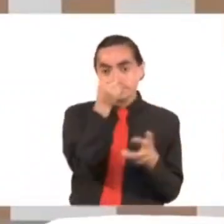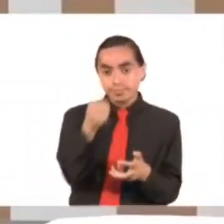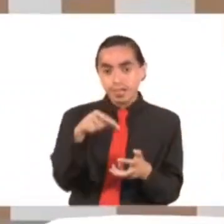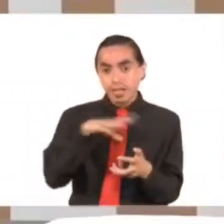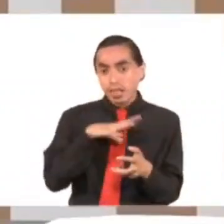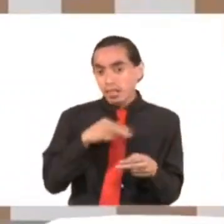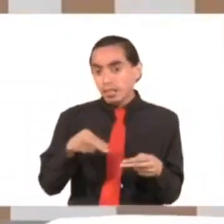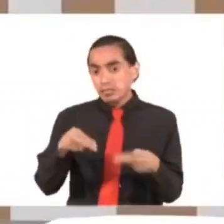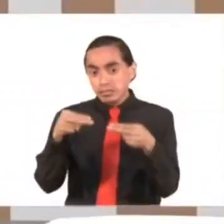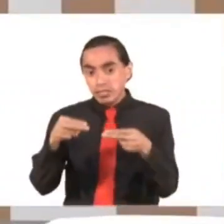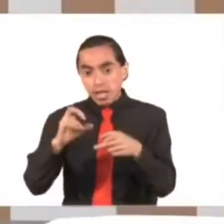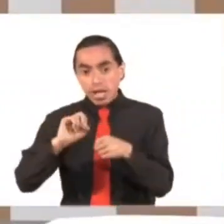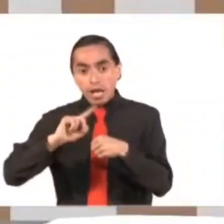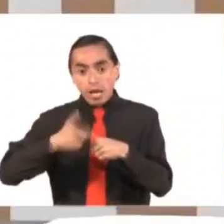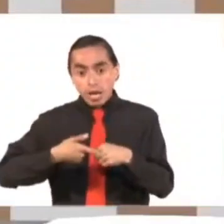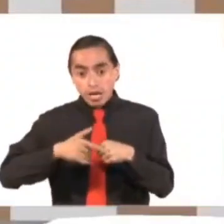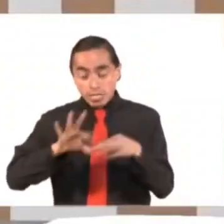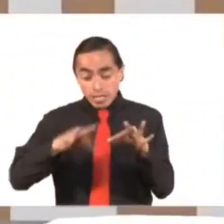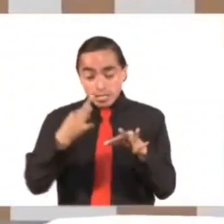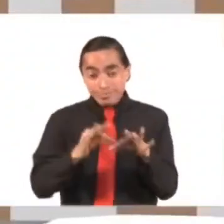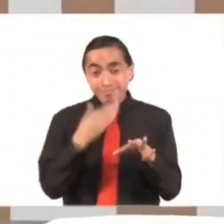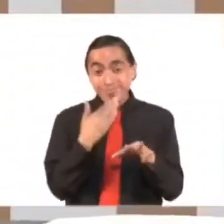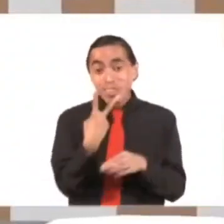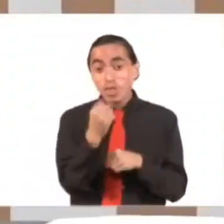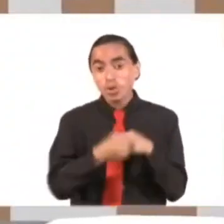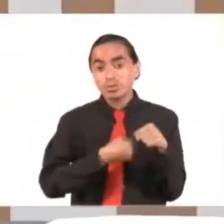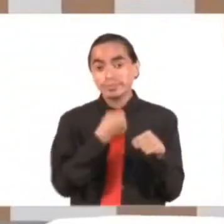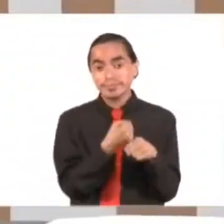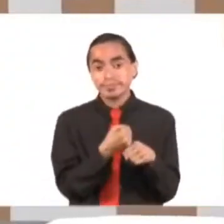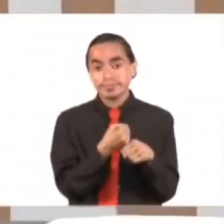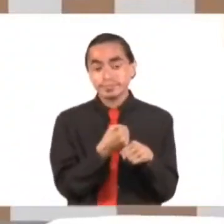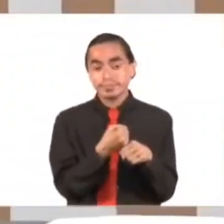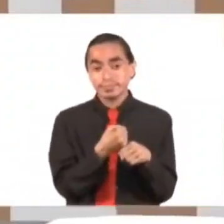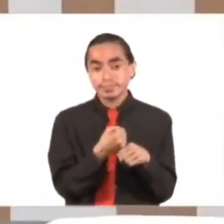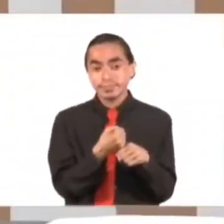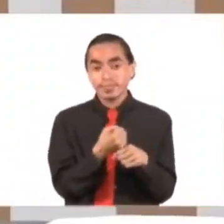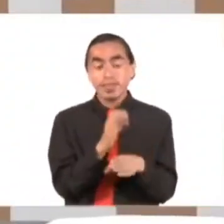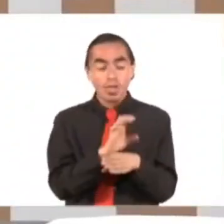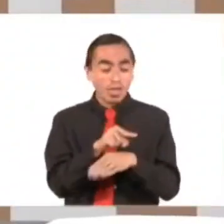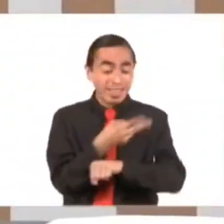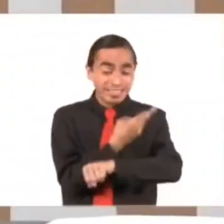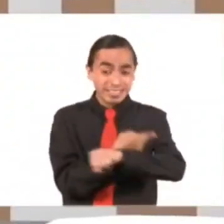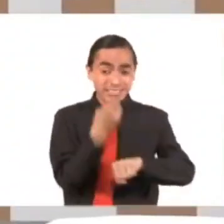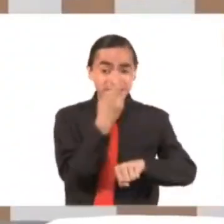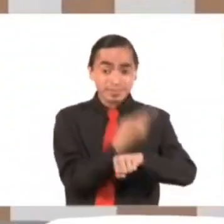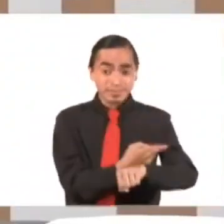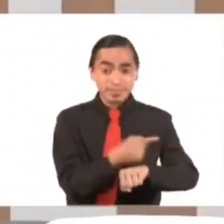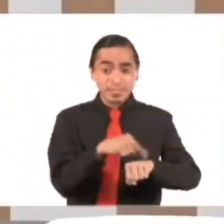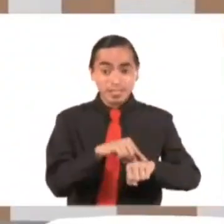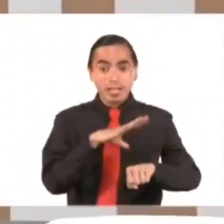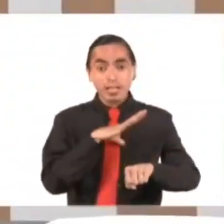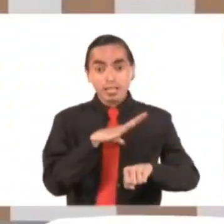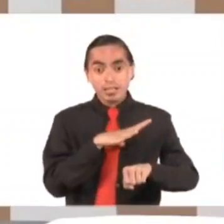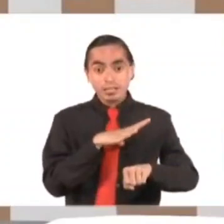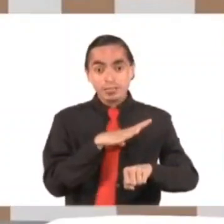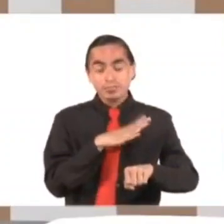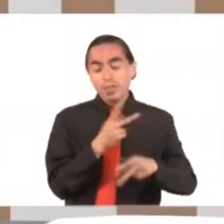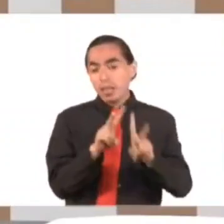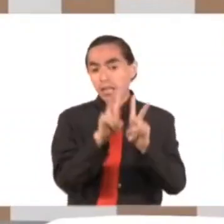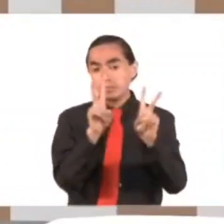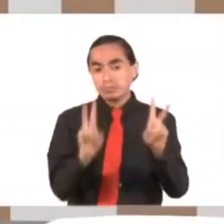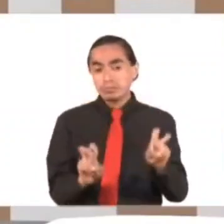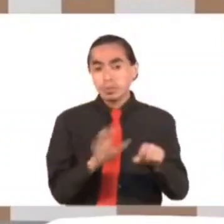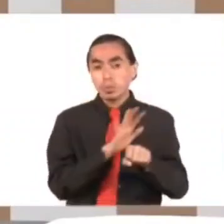idea cuajara y pudiera generar empleos en la ciudad. Estos trámites particularmente se ciñen a los temas